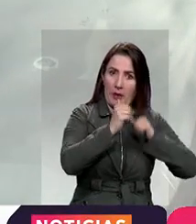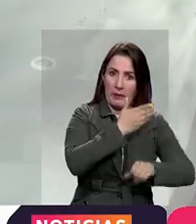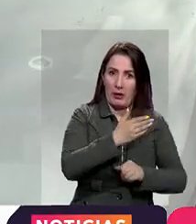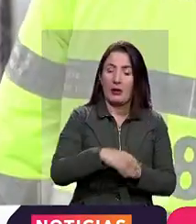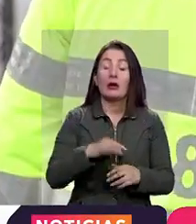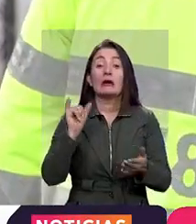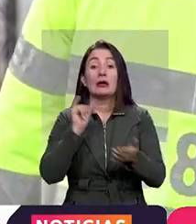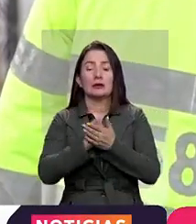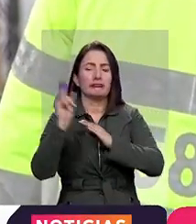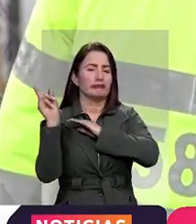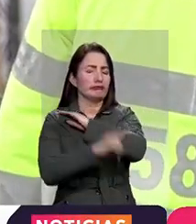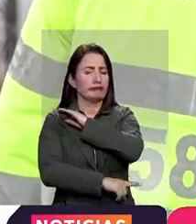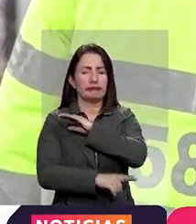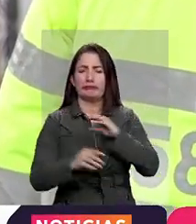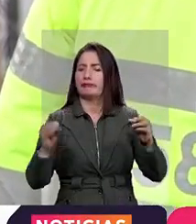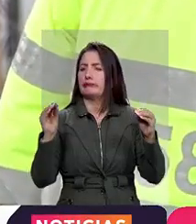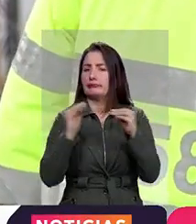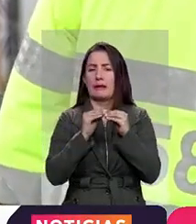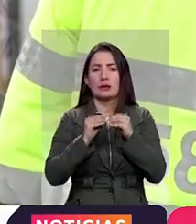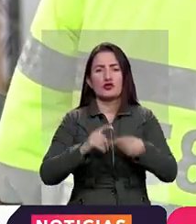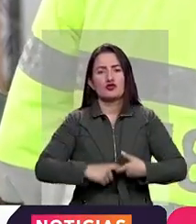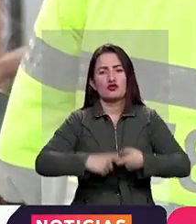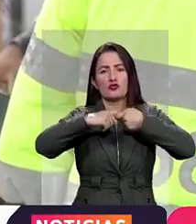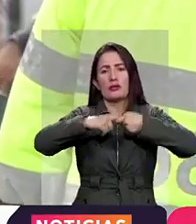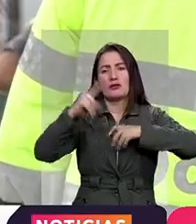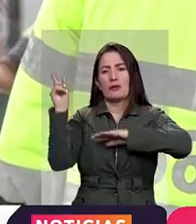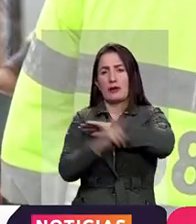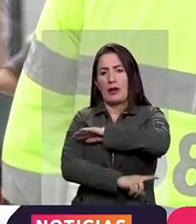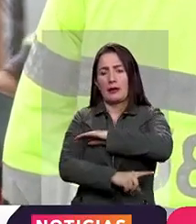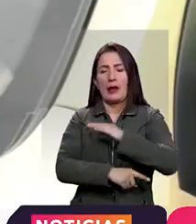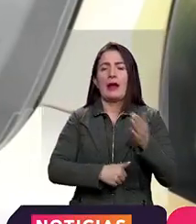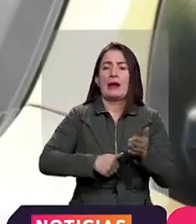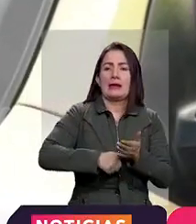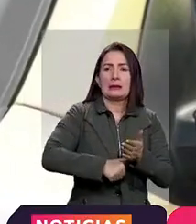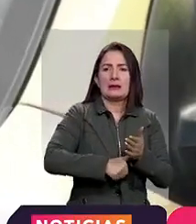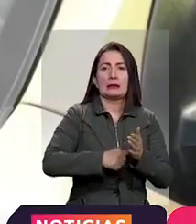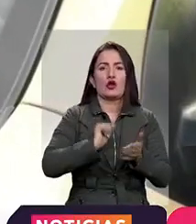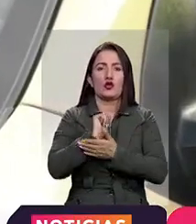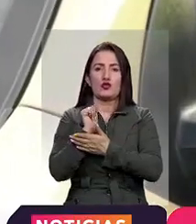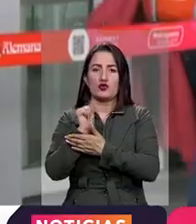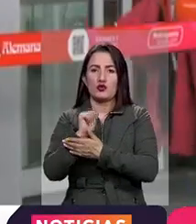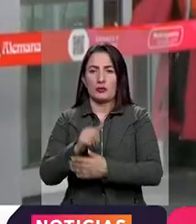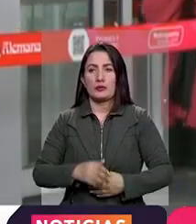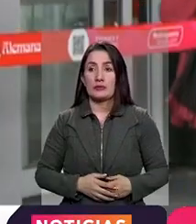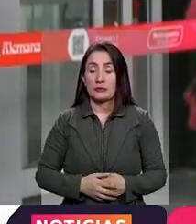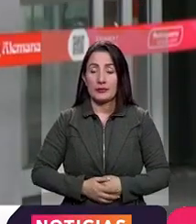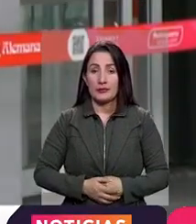Y esto conlleva además a la suspensión o cancelación de la licencia de conducción.